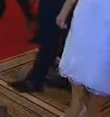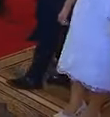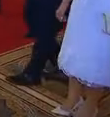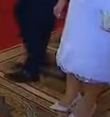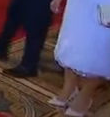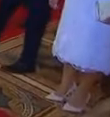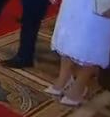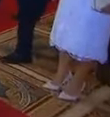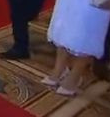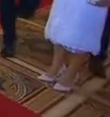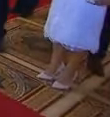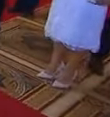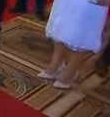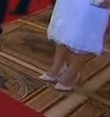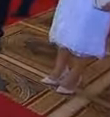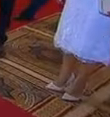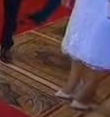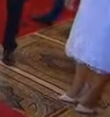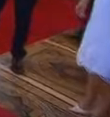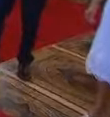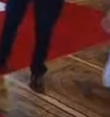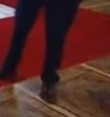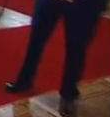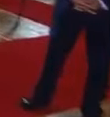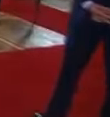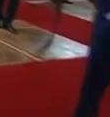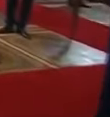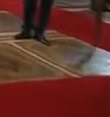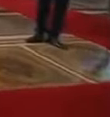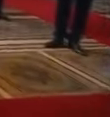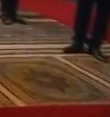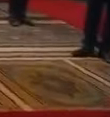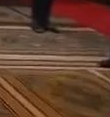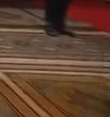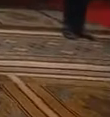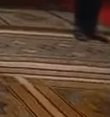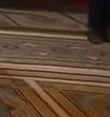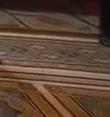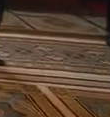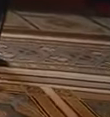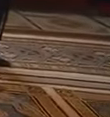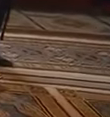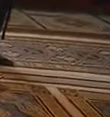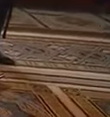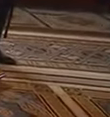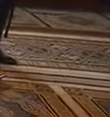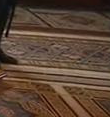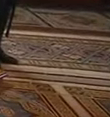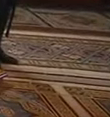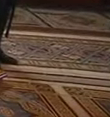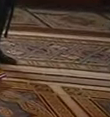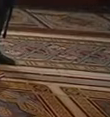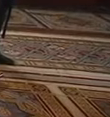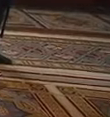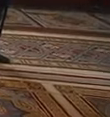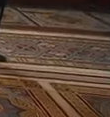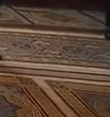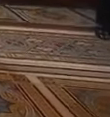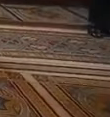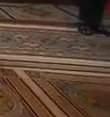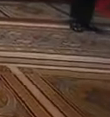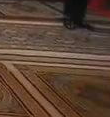se encuentran realizando a una vista a la Constitución Nacional. Se trata de un volumen que contiene la Constitución de la